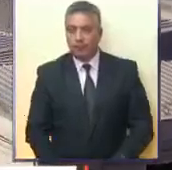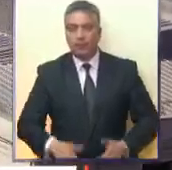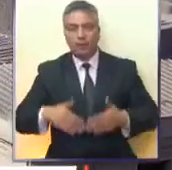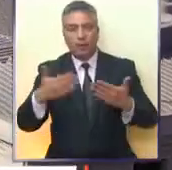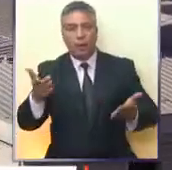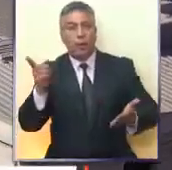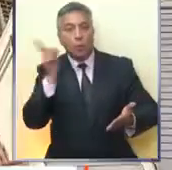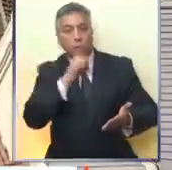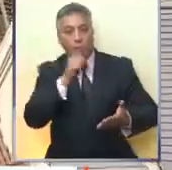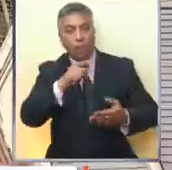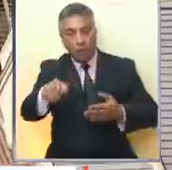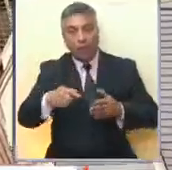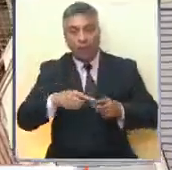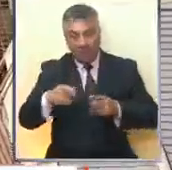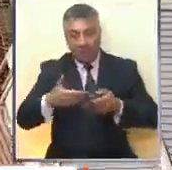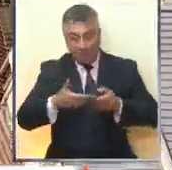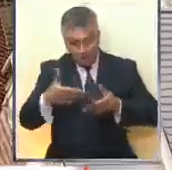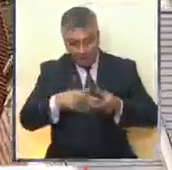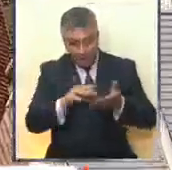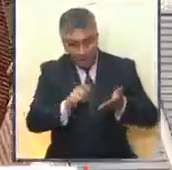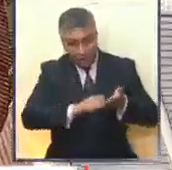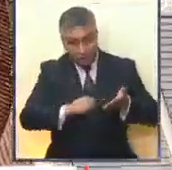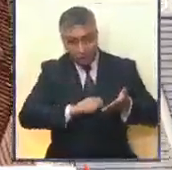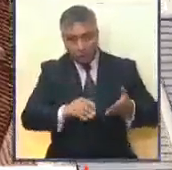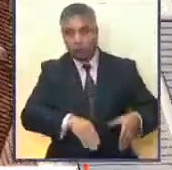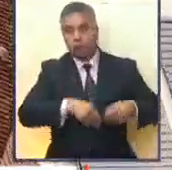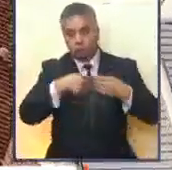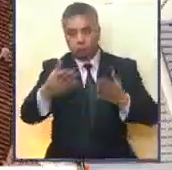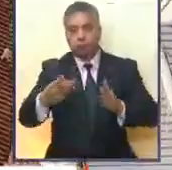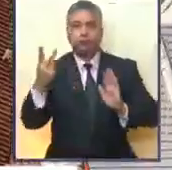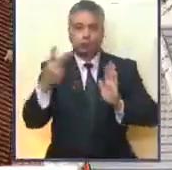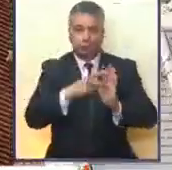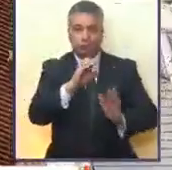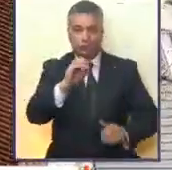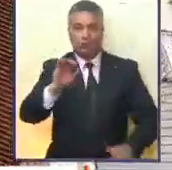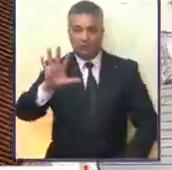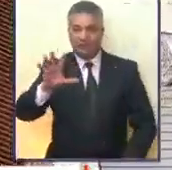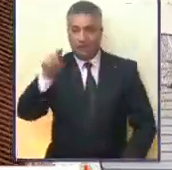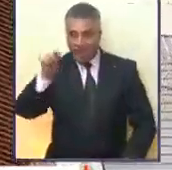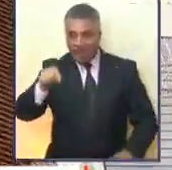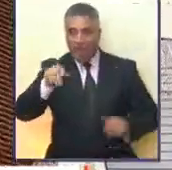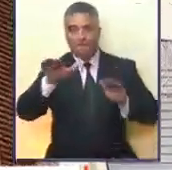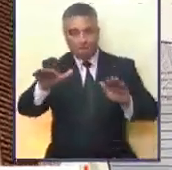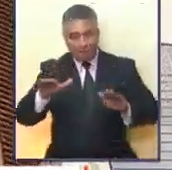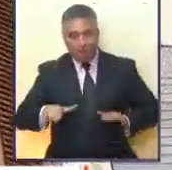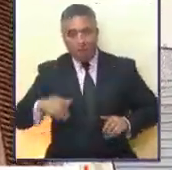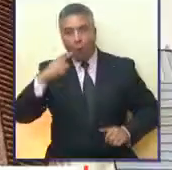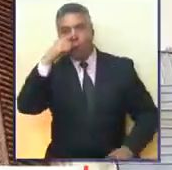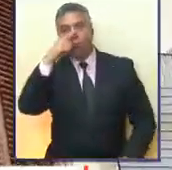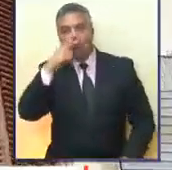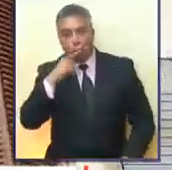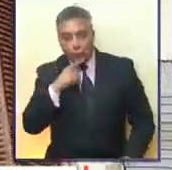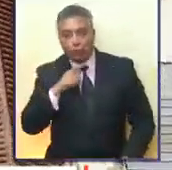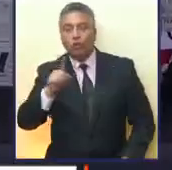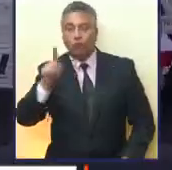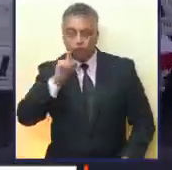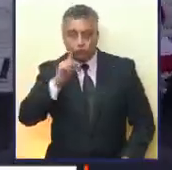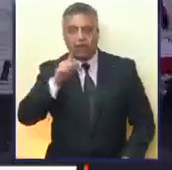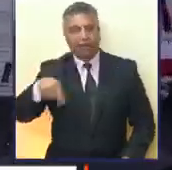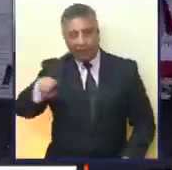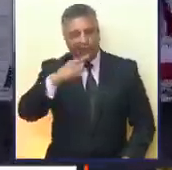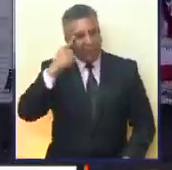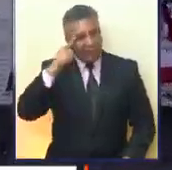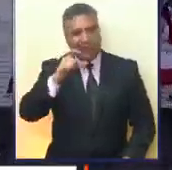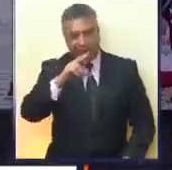Finalmente, este diario regresó donde debía estar en el año 2005. En este mismo museo reconocen que existe la creencia que